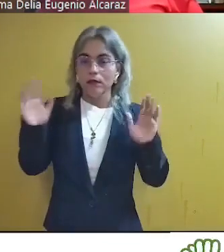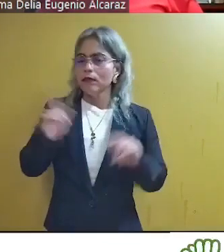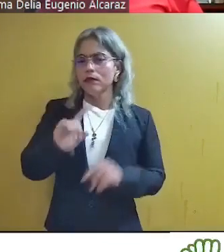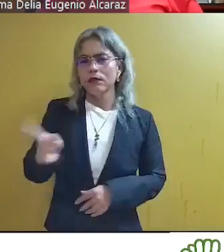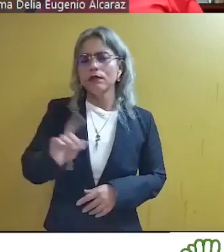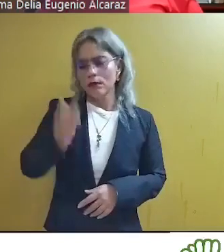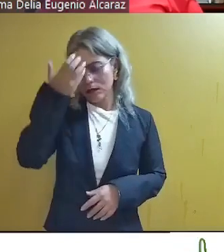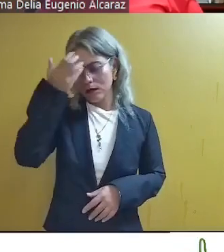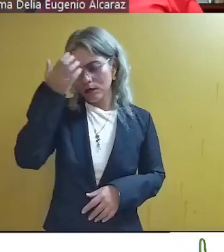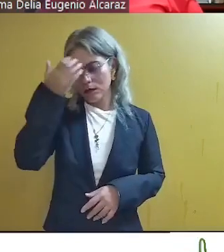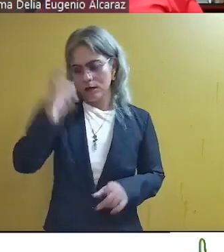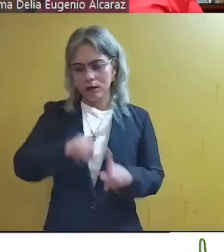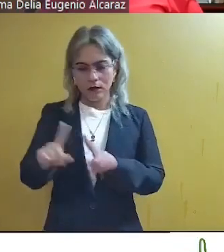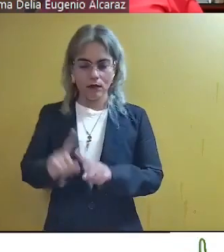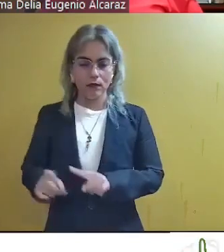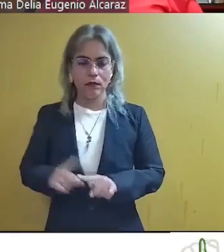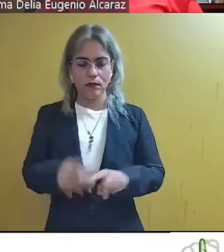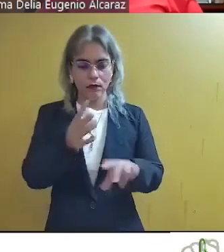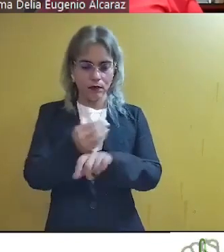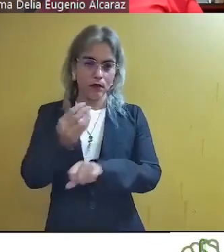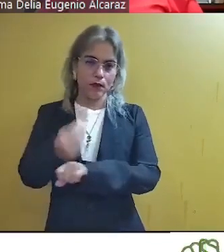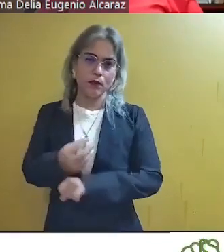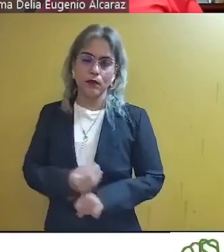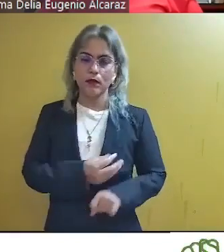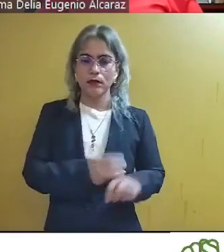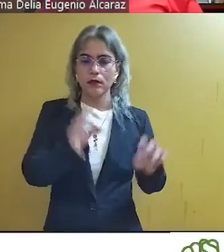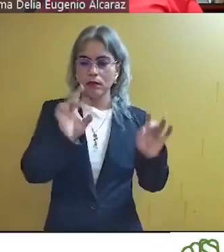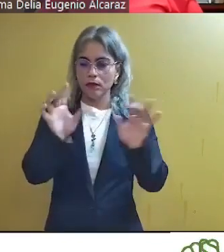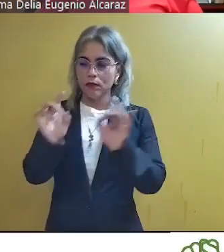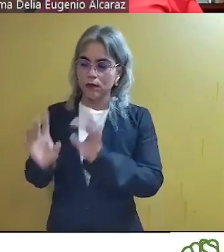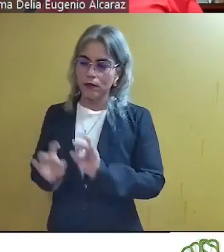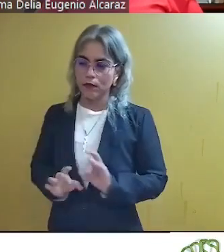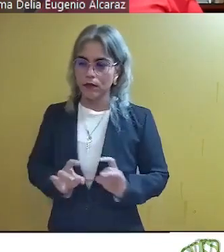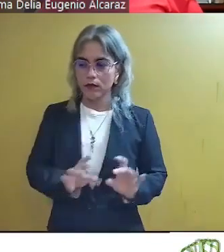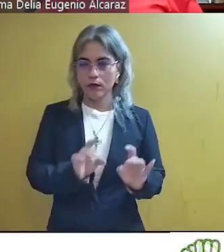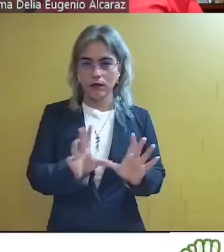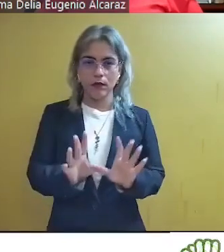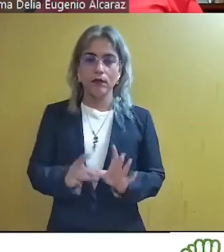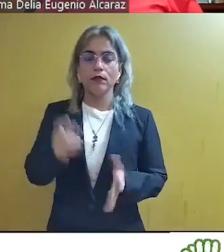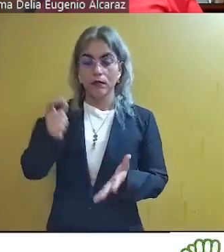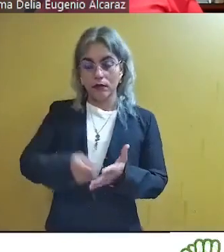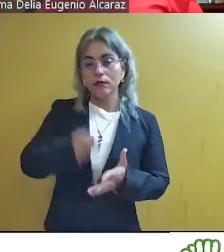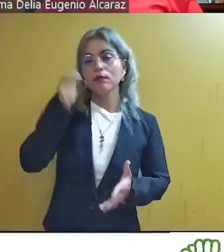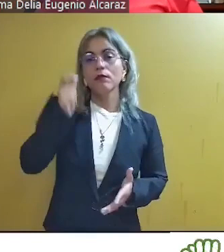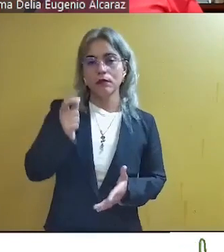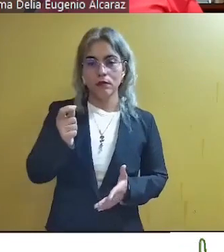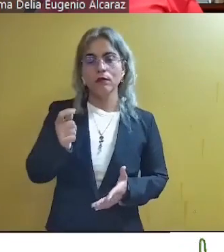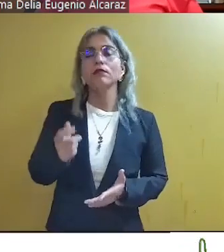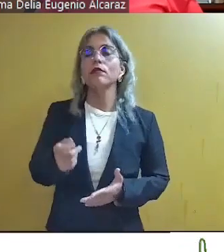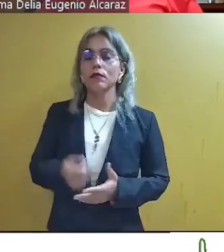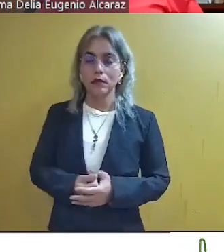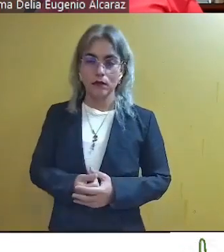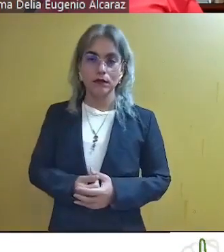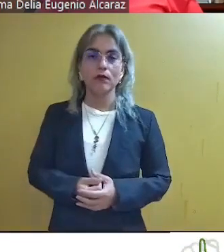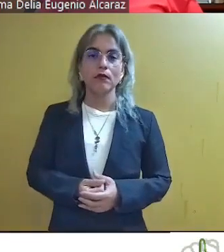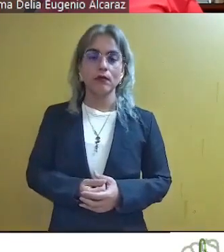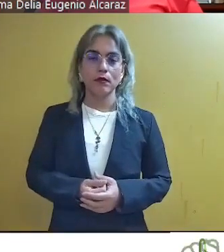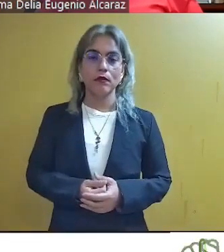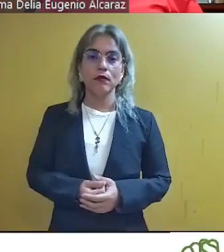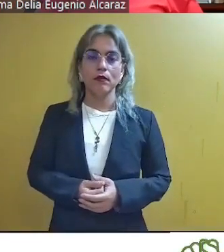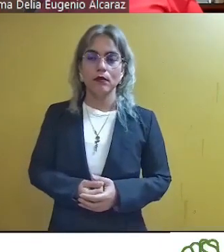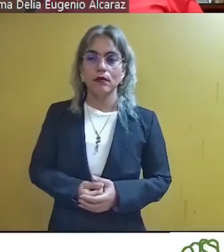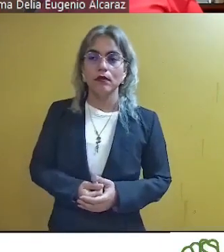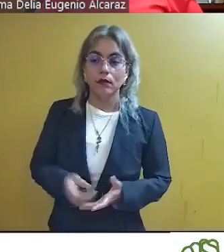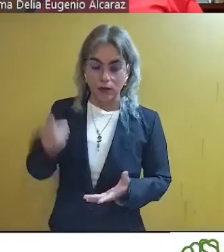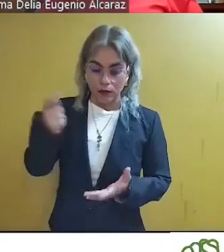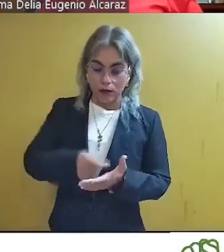cesado o modificado las circunstancias conforme a las cuales se emitió el fallo. Por tanto, las cuestiones que no fueron materia de litigio en la